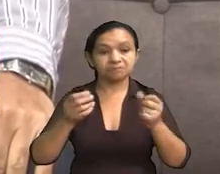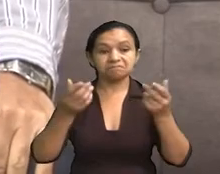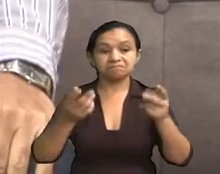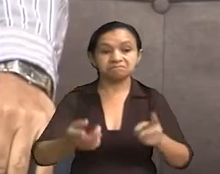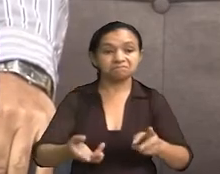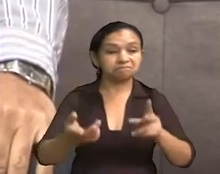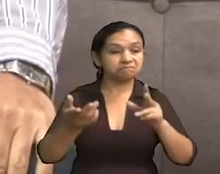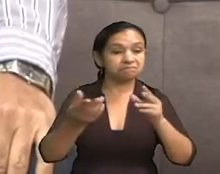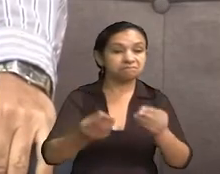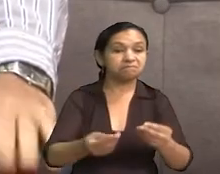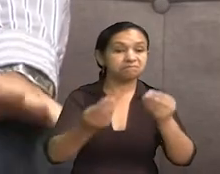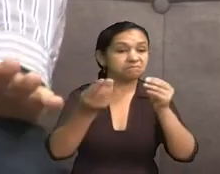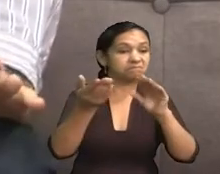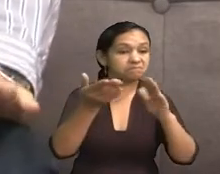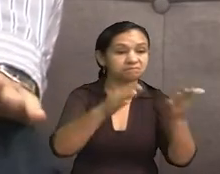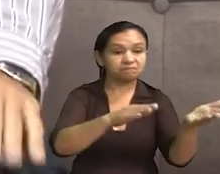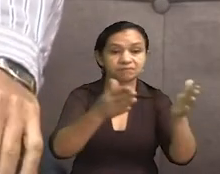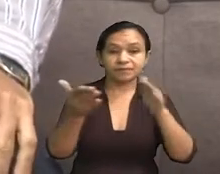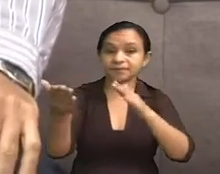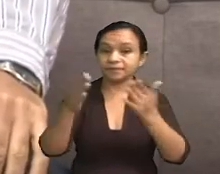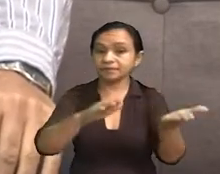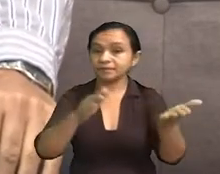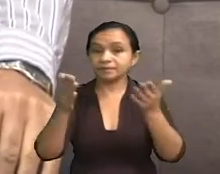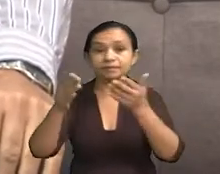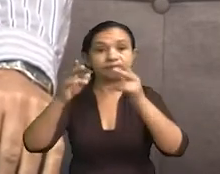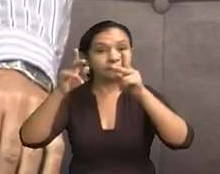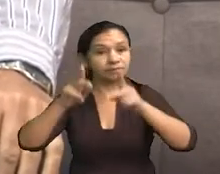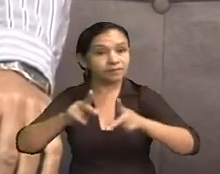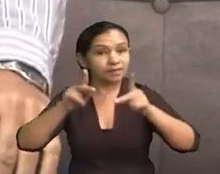humanas. Estamos hablando de que